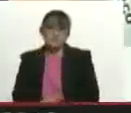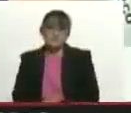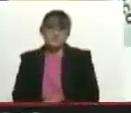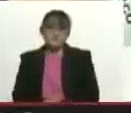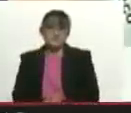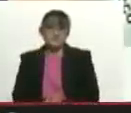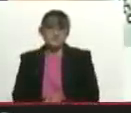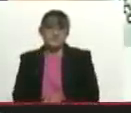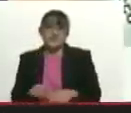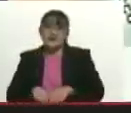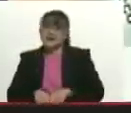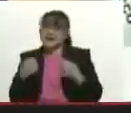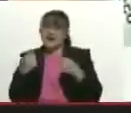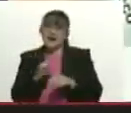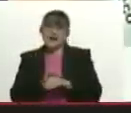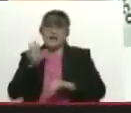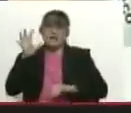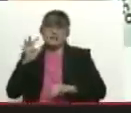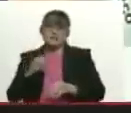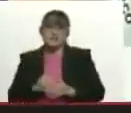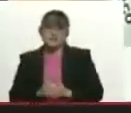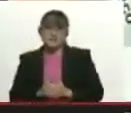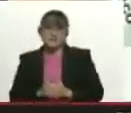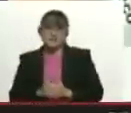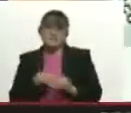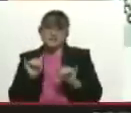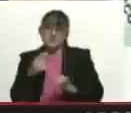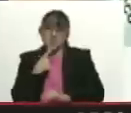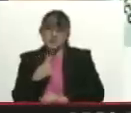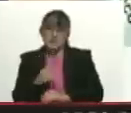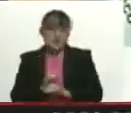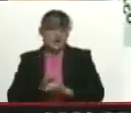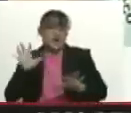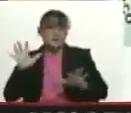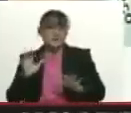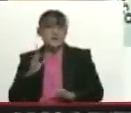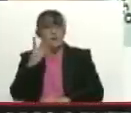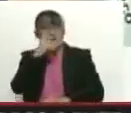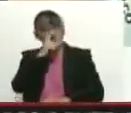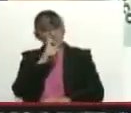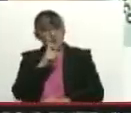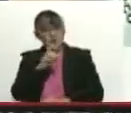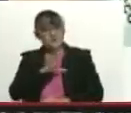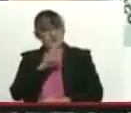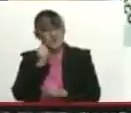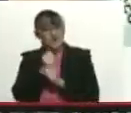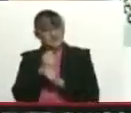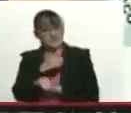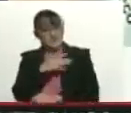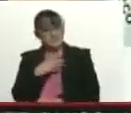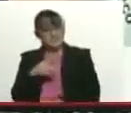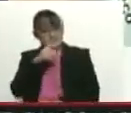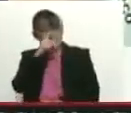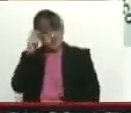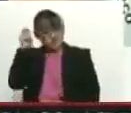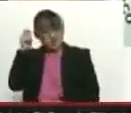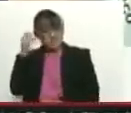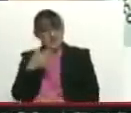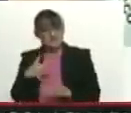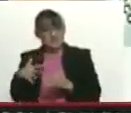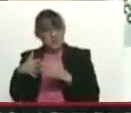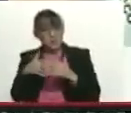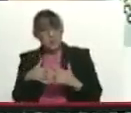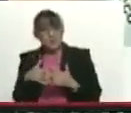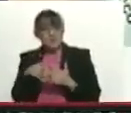de un delito gravísimo, que es lo que él dijo, que durante 4 años, durante su gestión, él